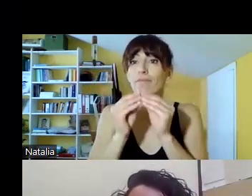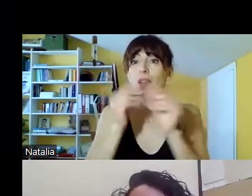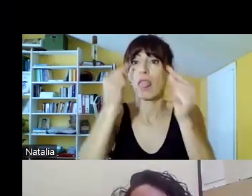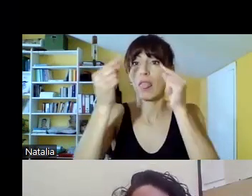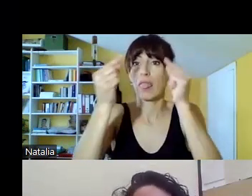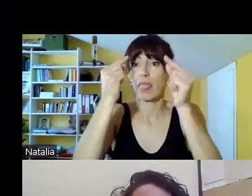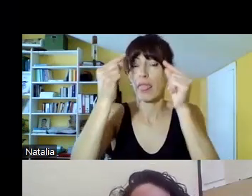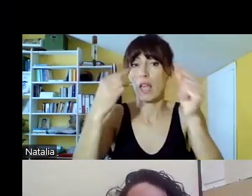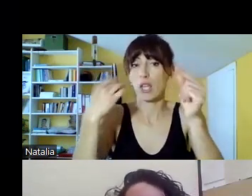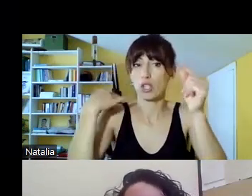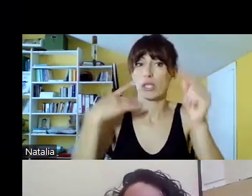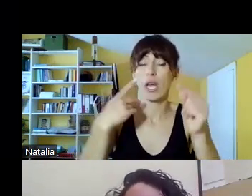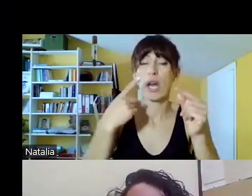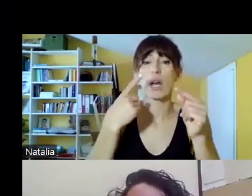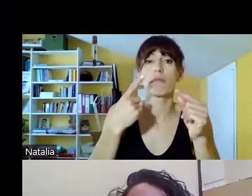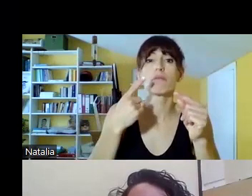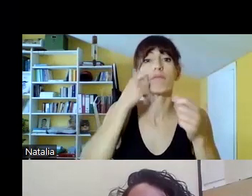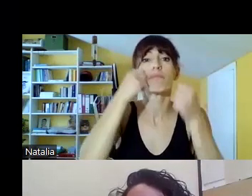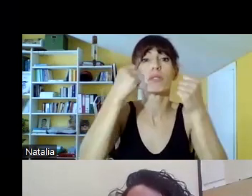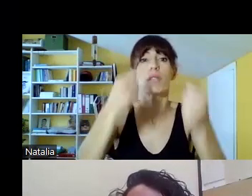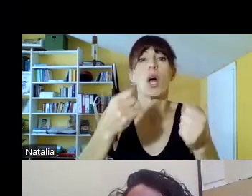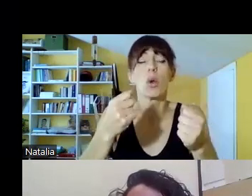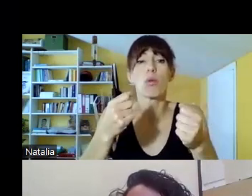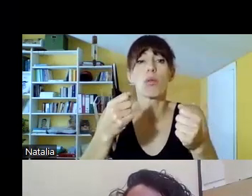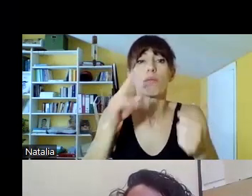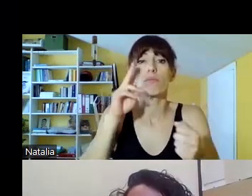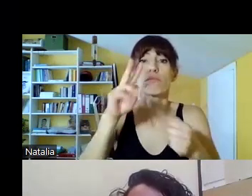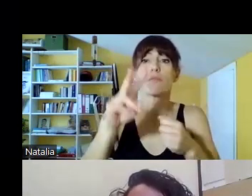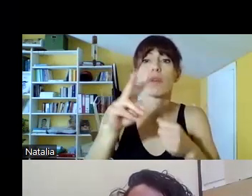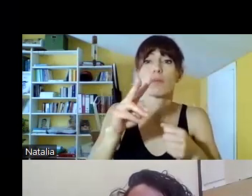encuestas de salud que manejamos, en este caso